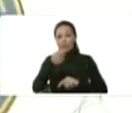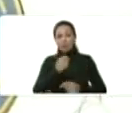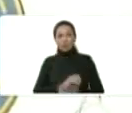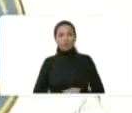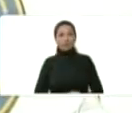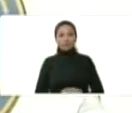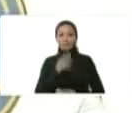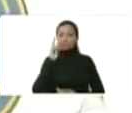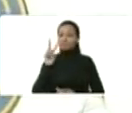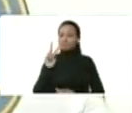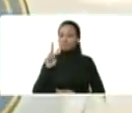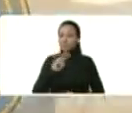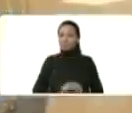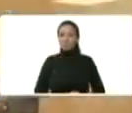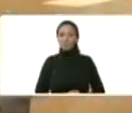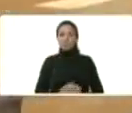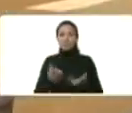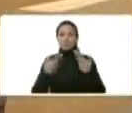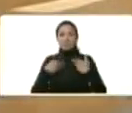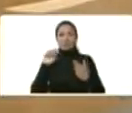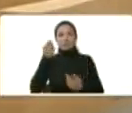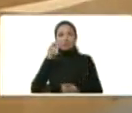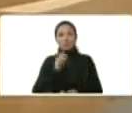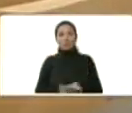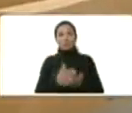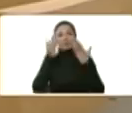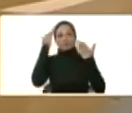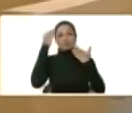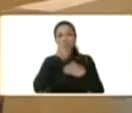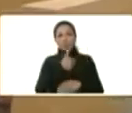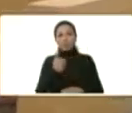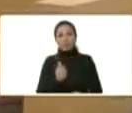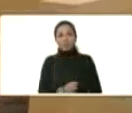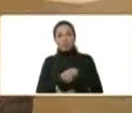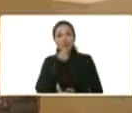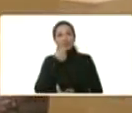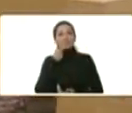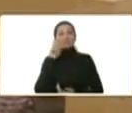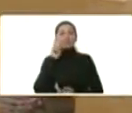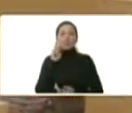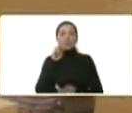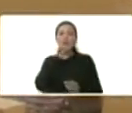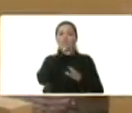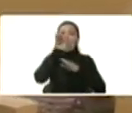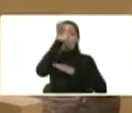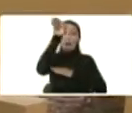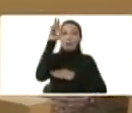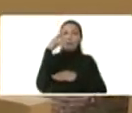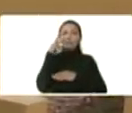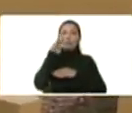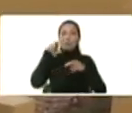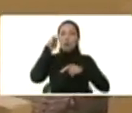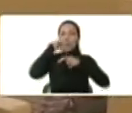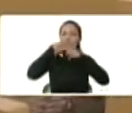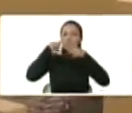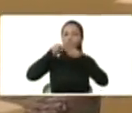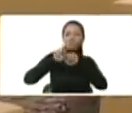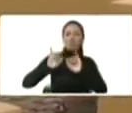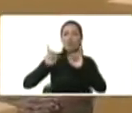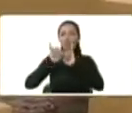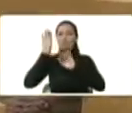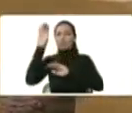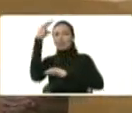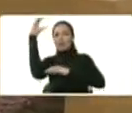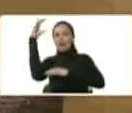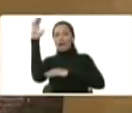Mira, ahí les llegó la llave, saludo, pues. Mira qué bella se ve la Ávila desde aquí. Esa es la silla de Caracas, ¿verdad? Mire